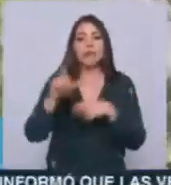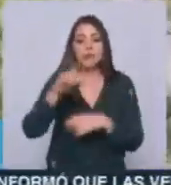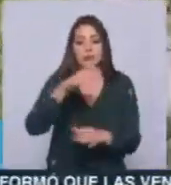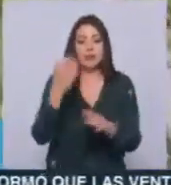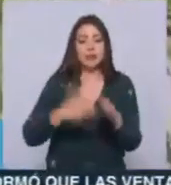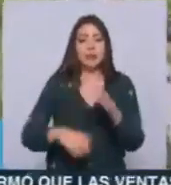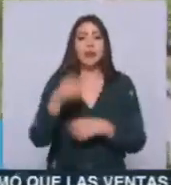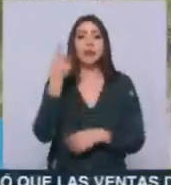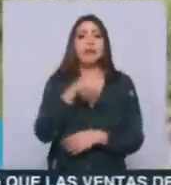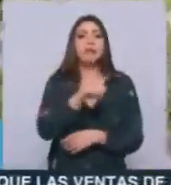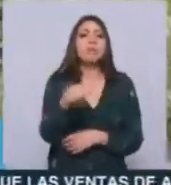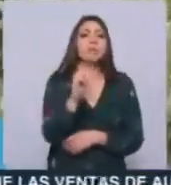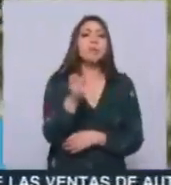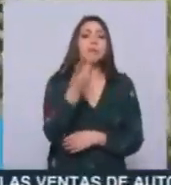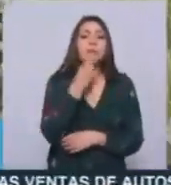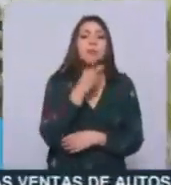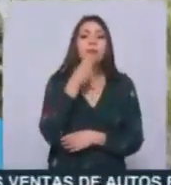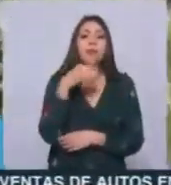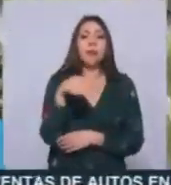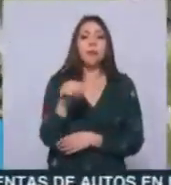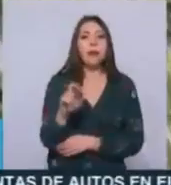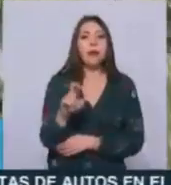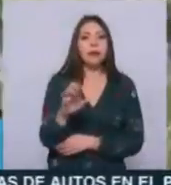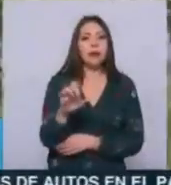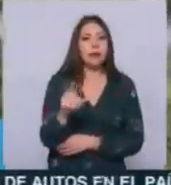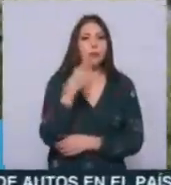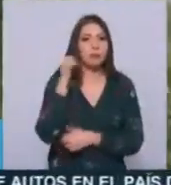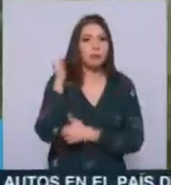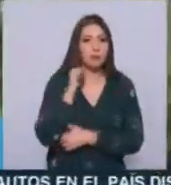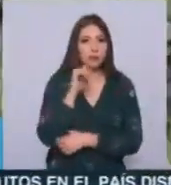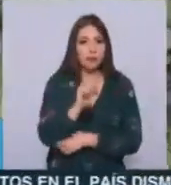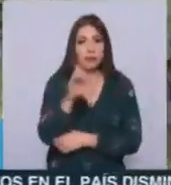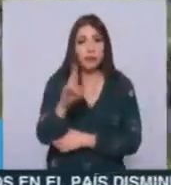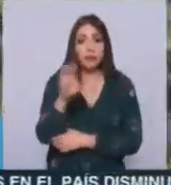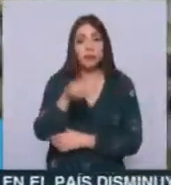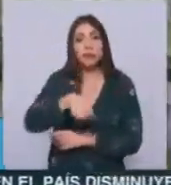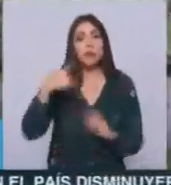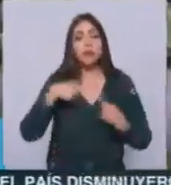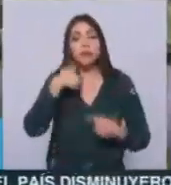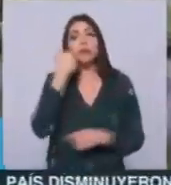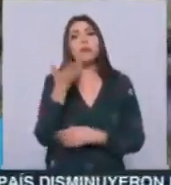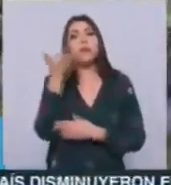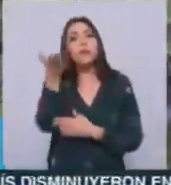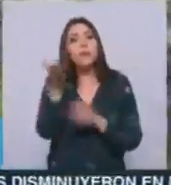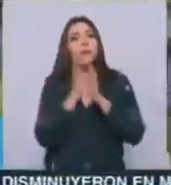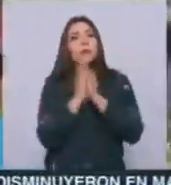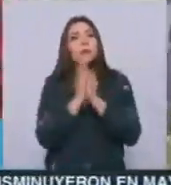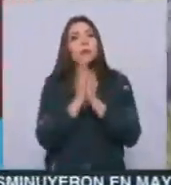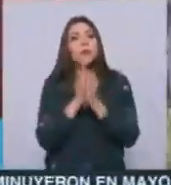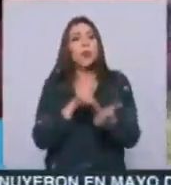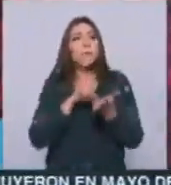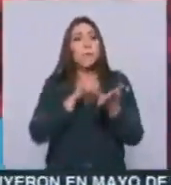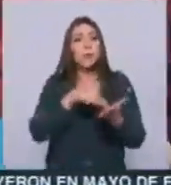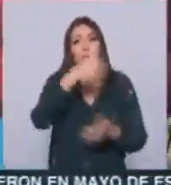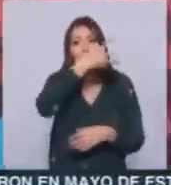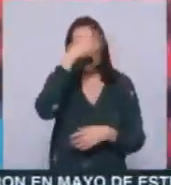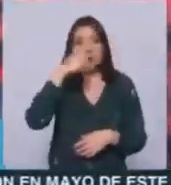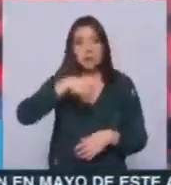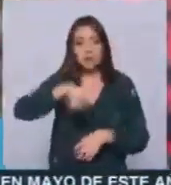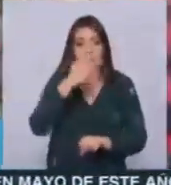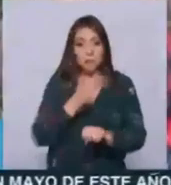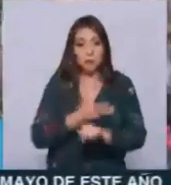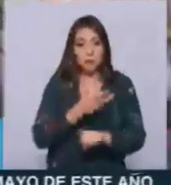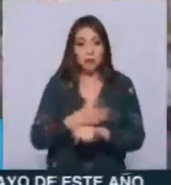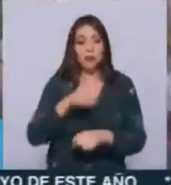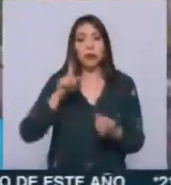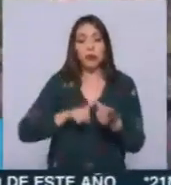Pero, ¿qué nos dice Marcelo Ebrard? Que los que estén solicitando una visa de ayuda humanitaria a los Estados Unidos lo harán desde